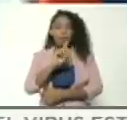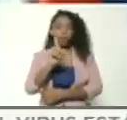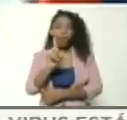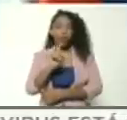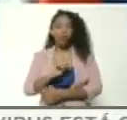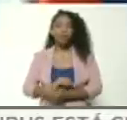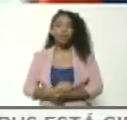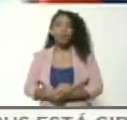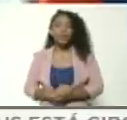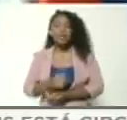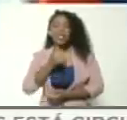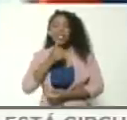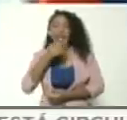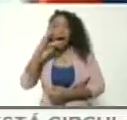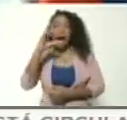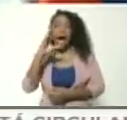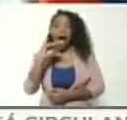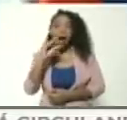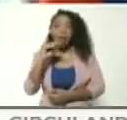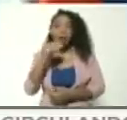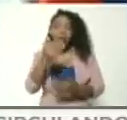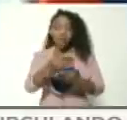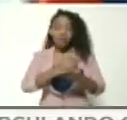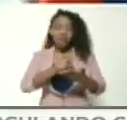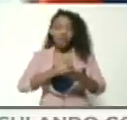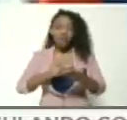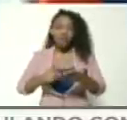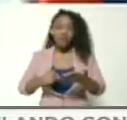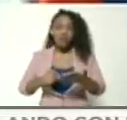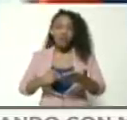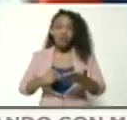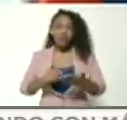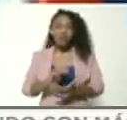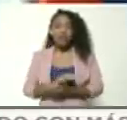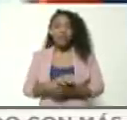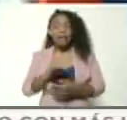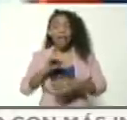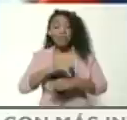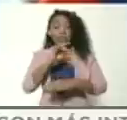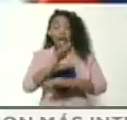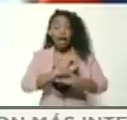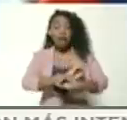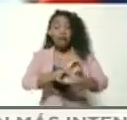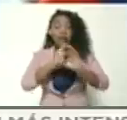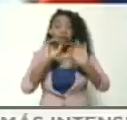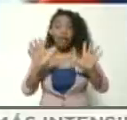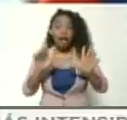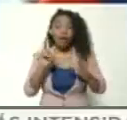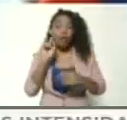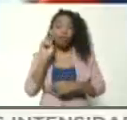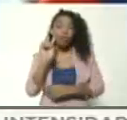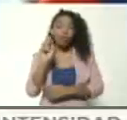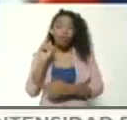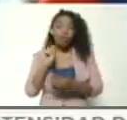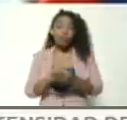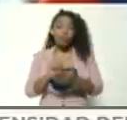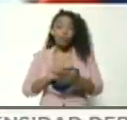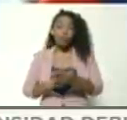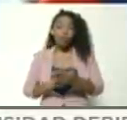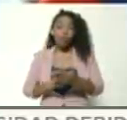1 de mayo del año 2021, y quien les habla suscribe esta comunicación que deja bien claro dos puntos. En primer